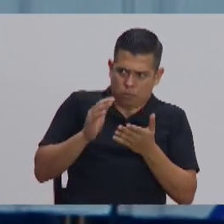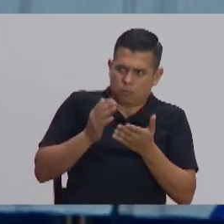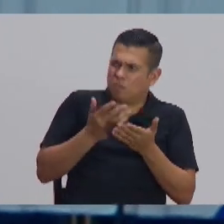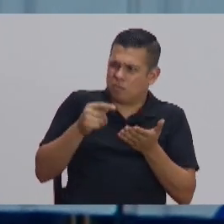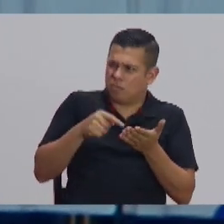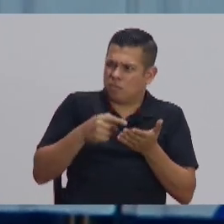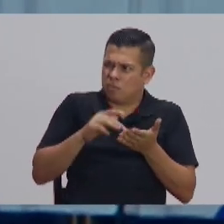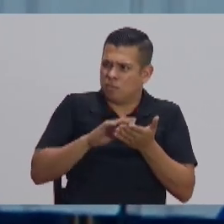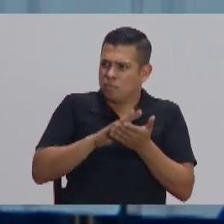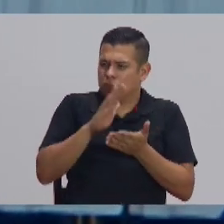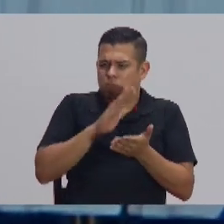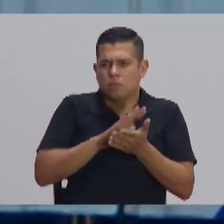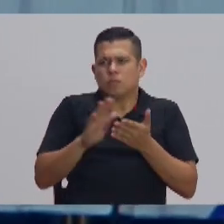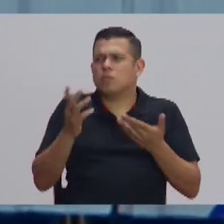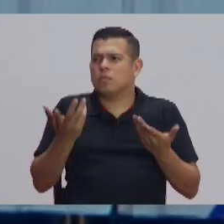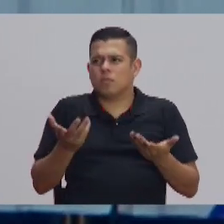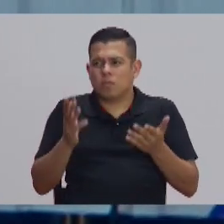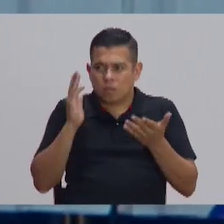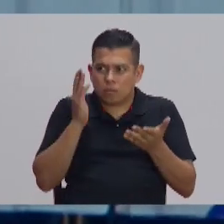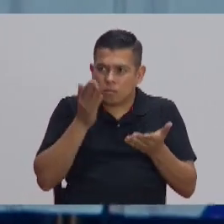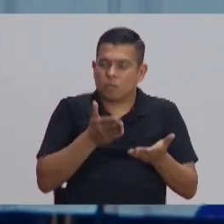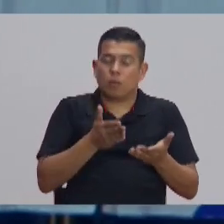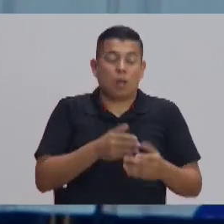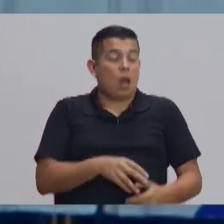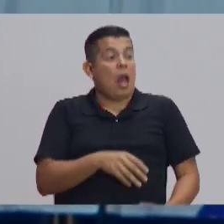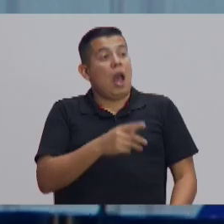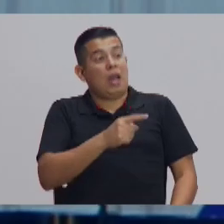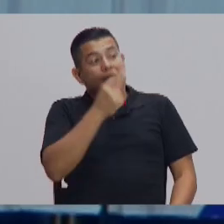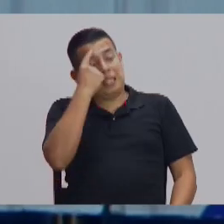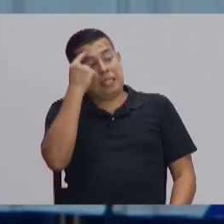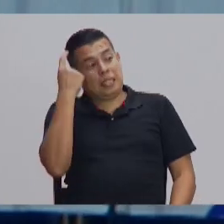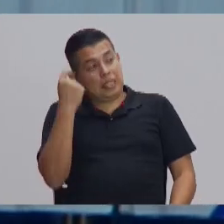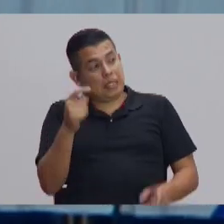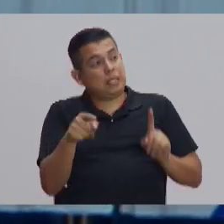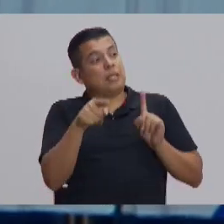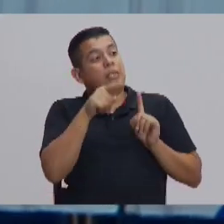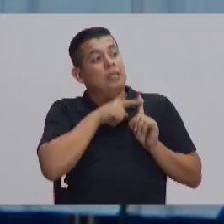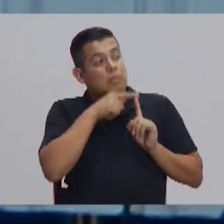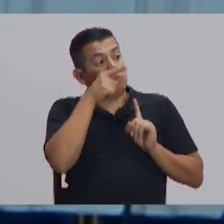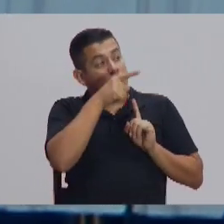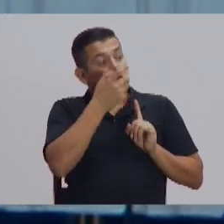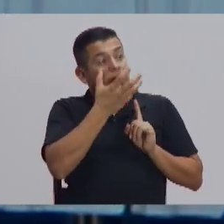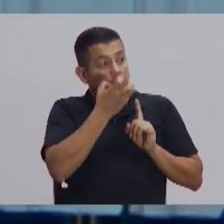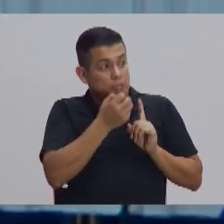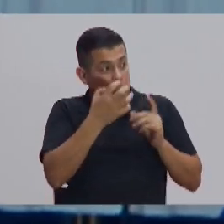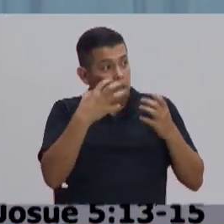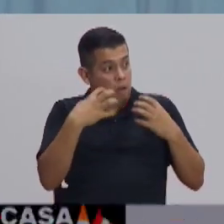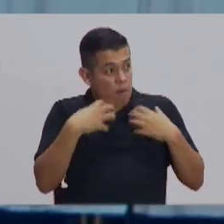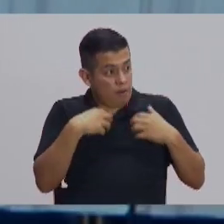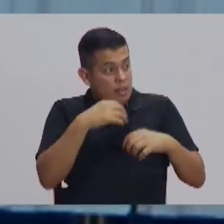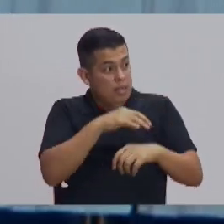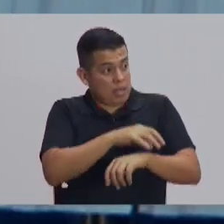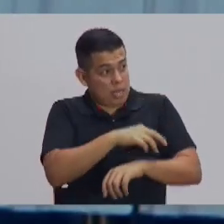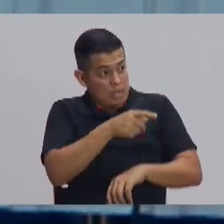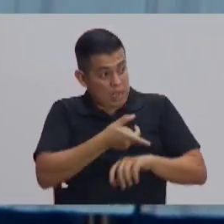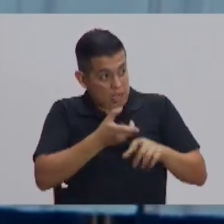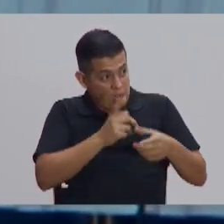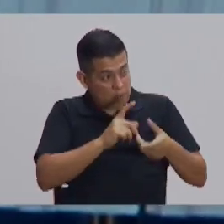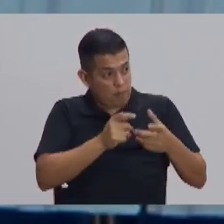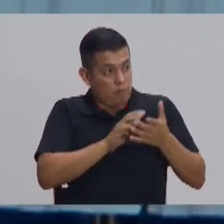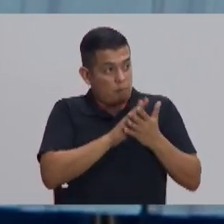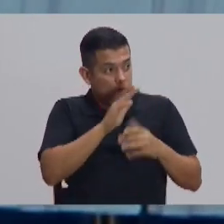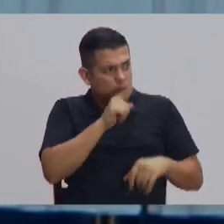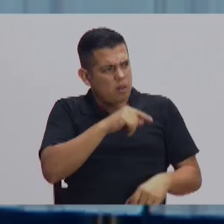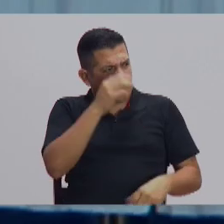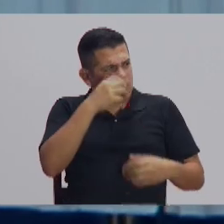cómo nos vamos a ocupar del espíritu santo bueno recuerda que siendo cristianos queremos vivir en la carne y eso